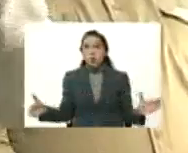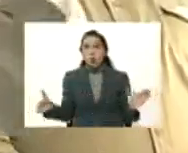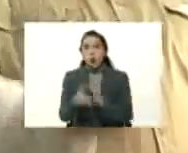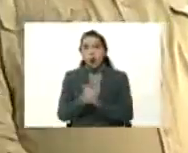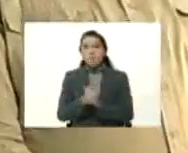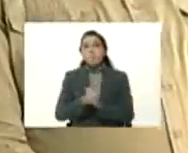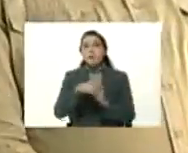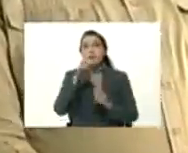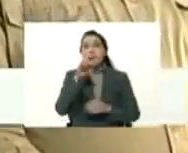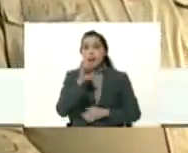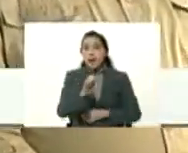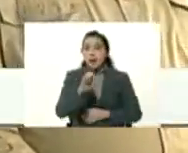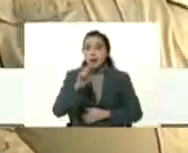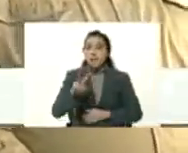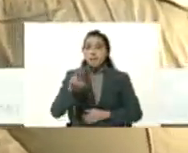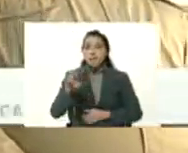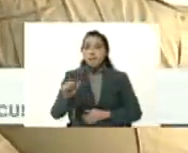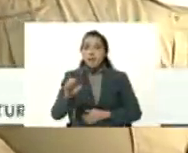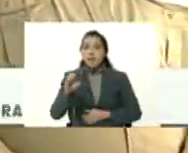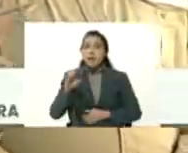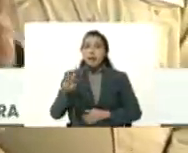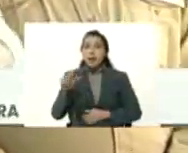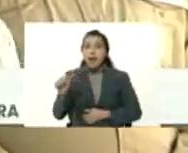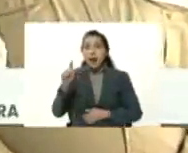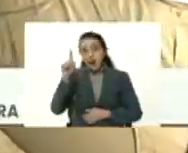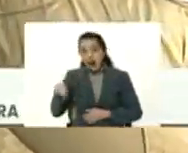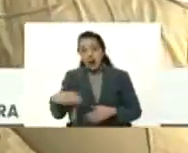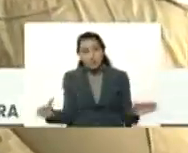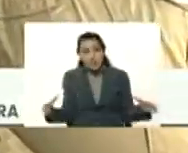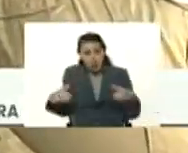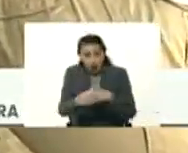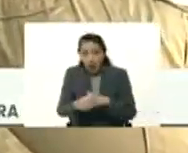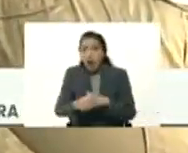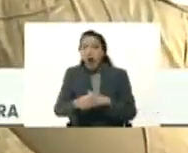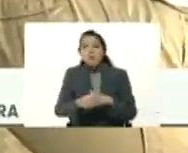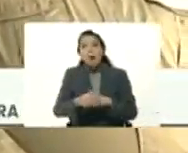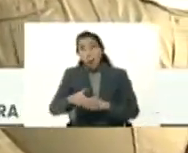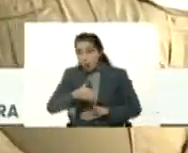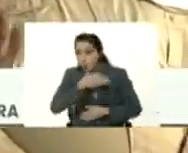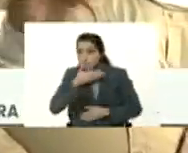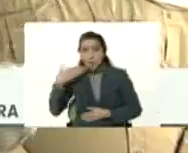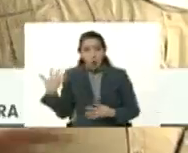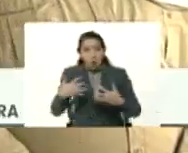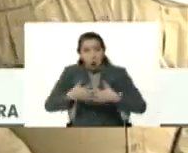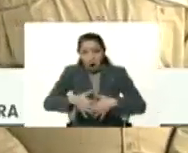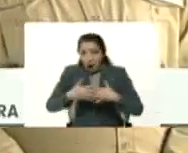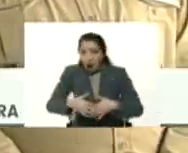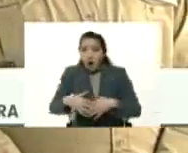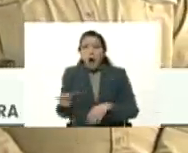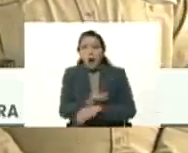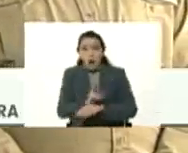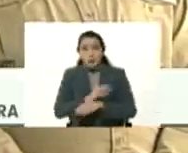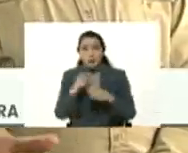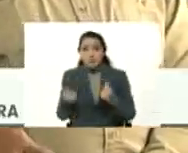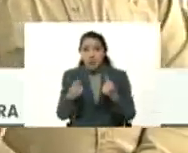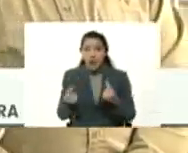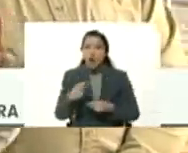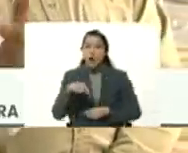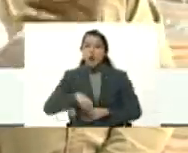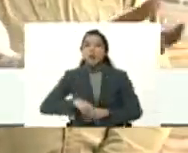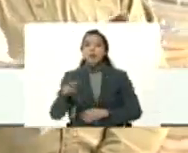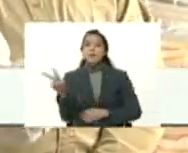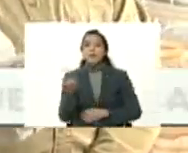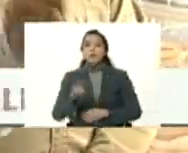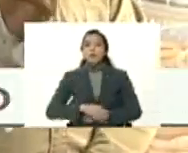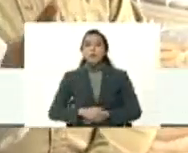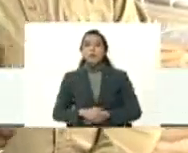con toda la experiencia que tienen ese equipo de Beba. Tienen las dos mejores plantas, las más rápidas de todo el país. También,